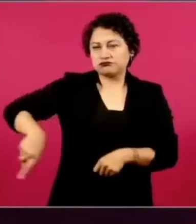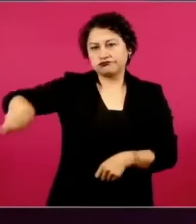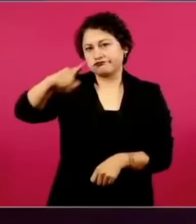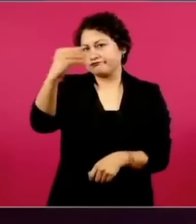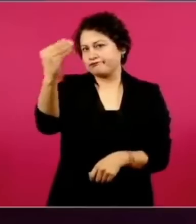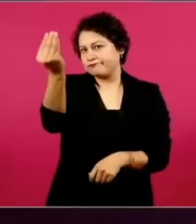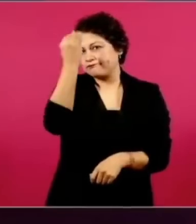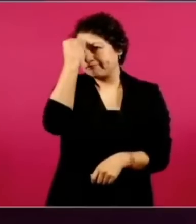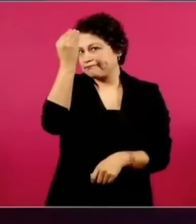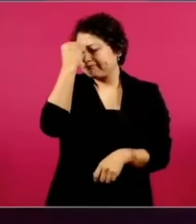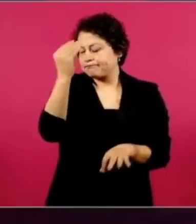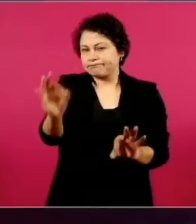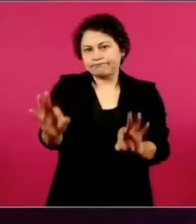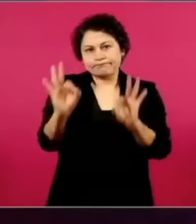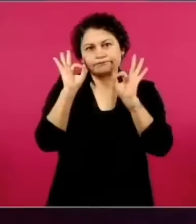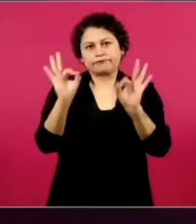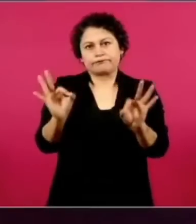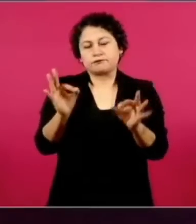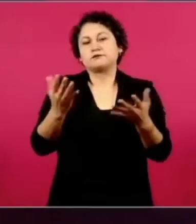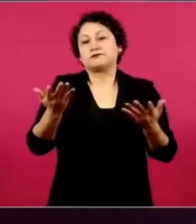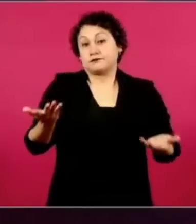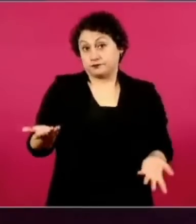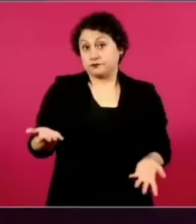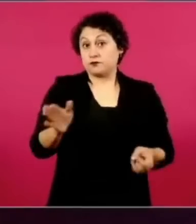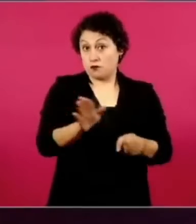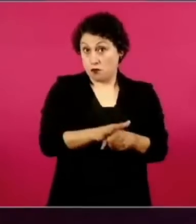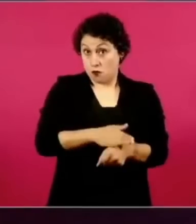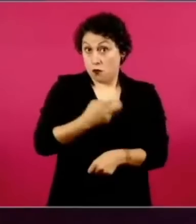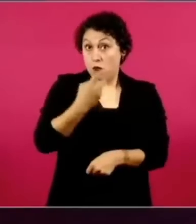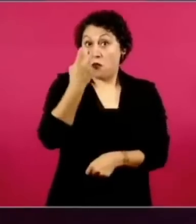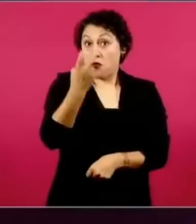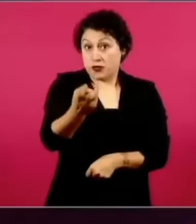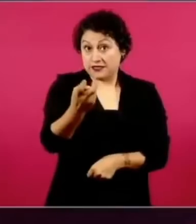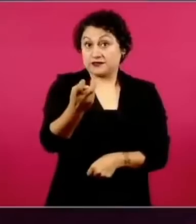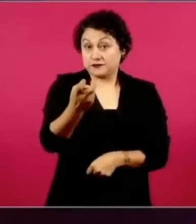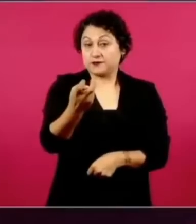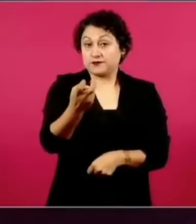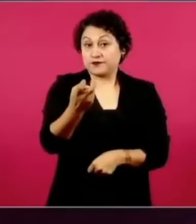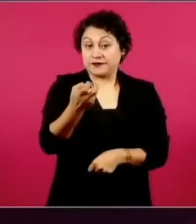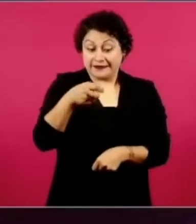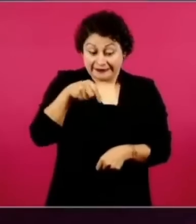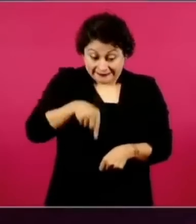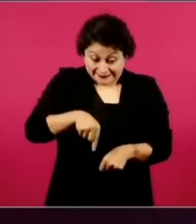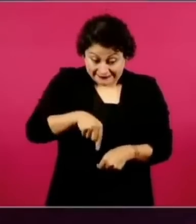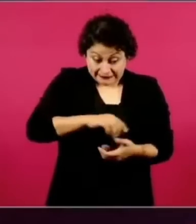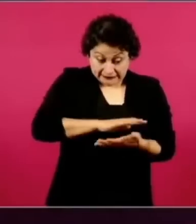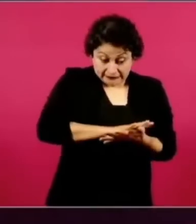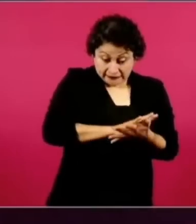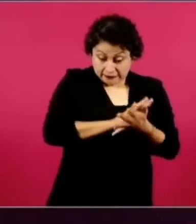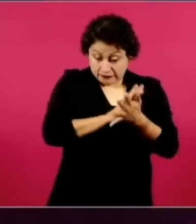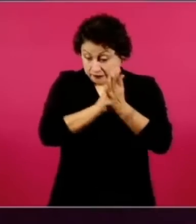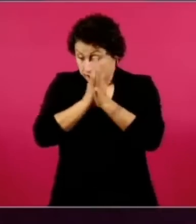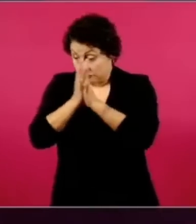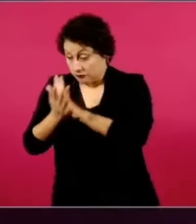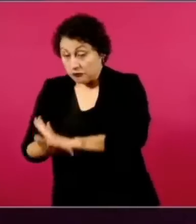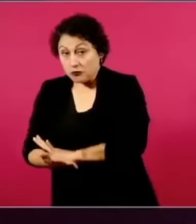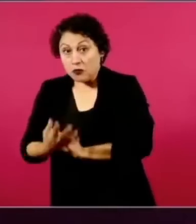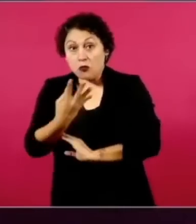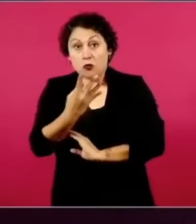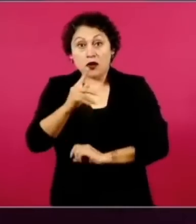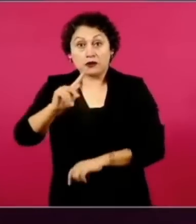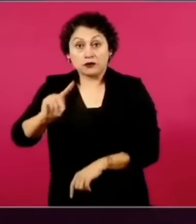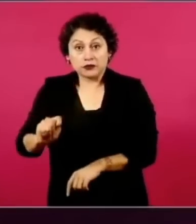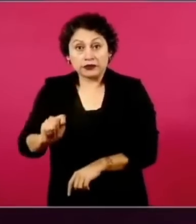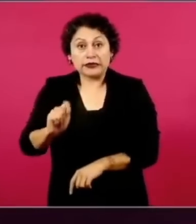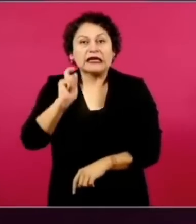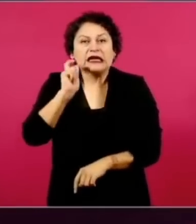Entonces, un factor importante fue este movimiento de transformación, este cambio de